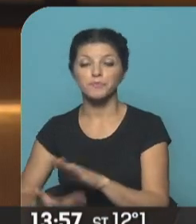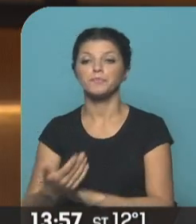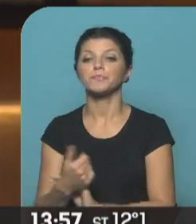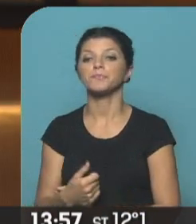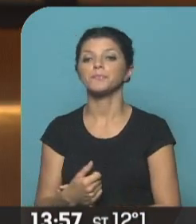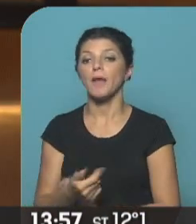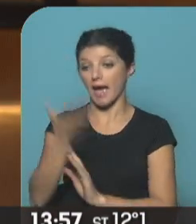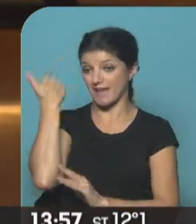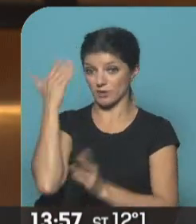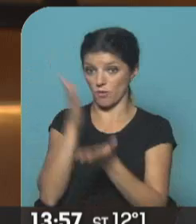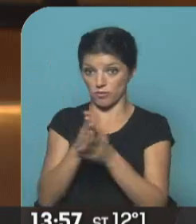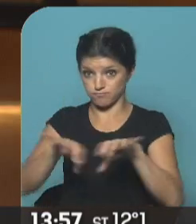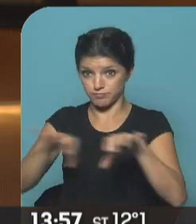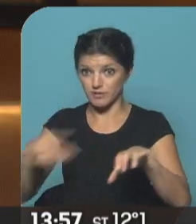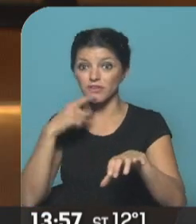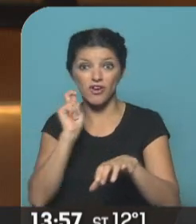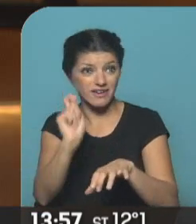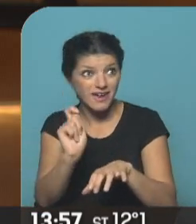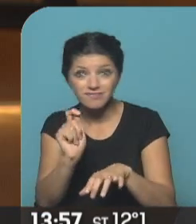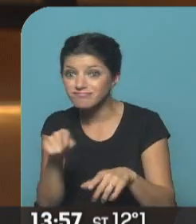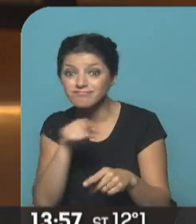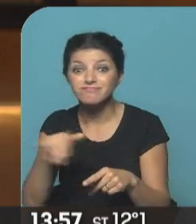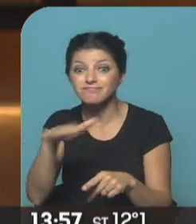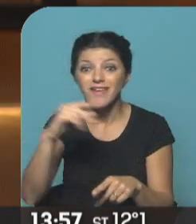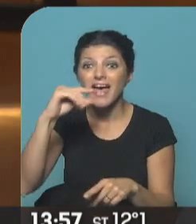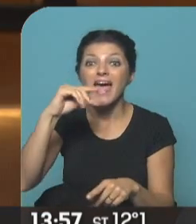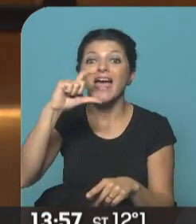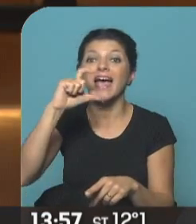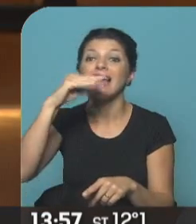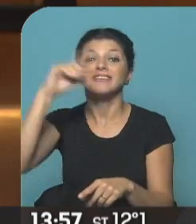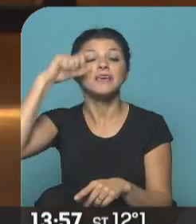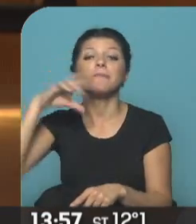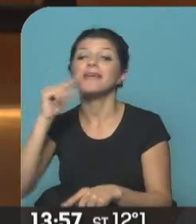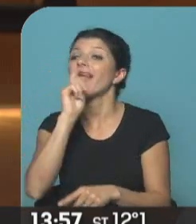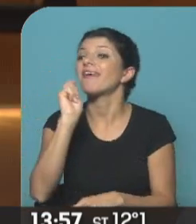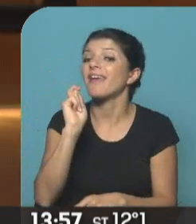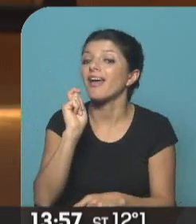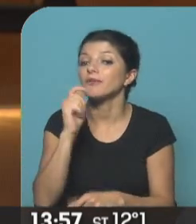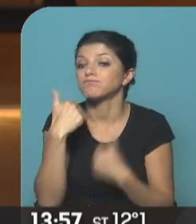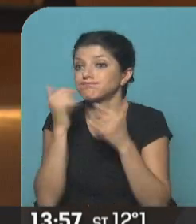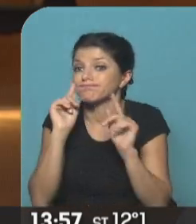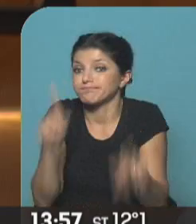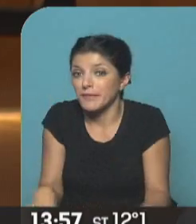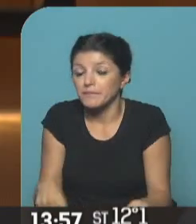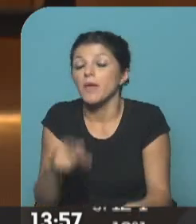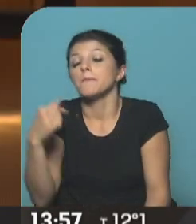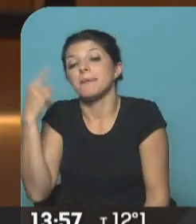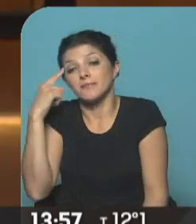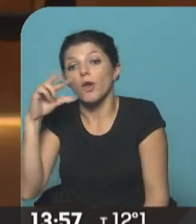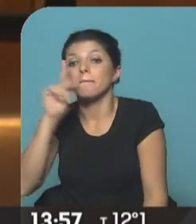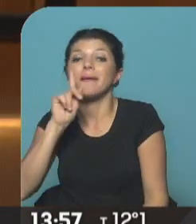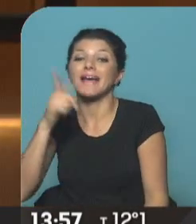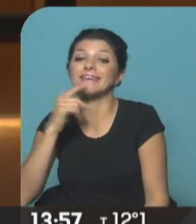de la partición no dijo a quién pertenecía. Se suponía que pertenecía a Pakistán porque los musulmanes fueron a